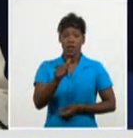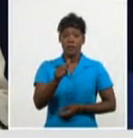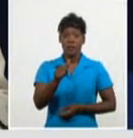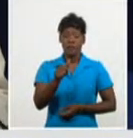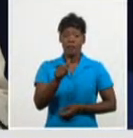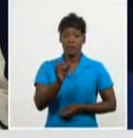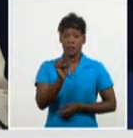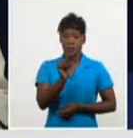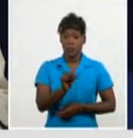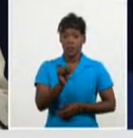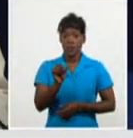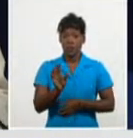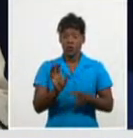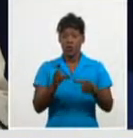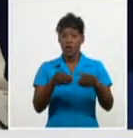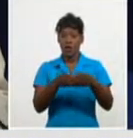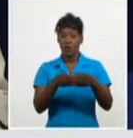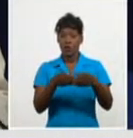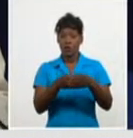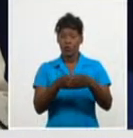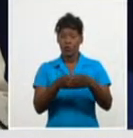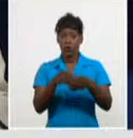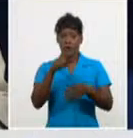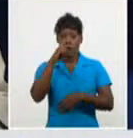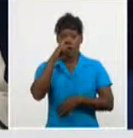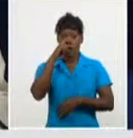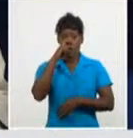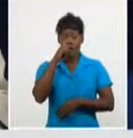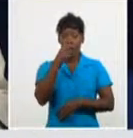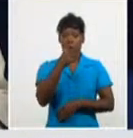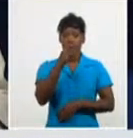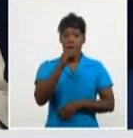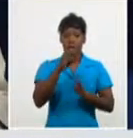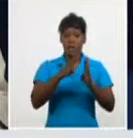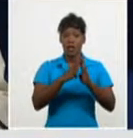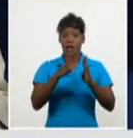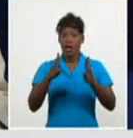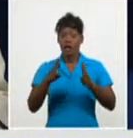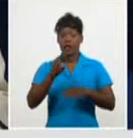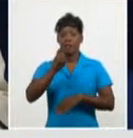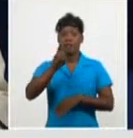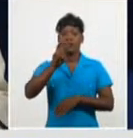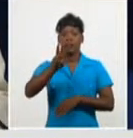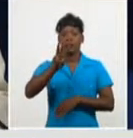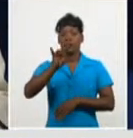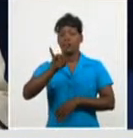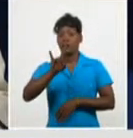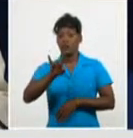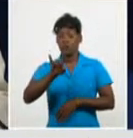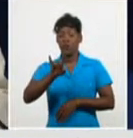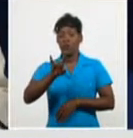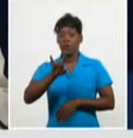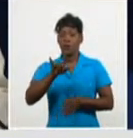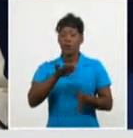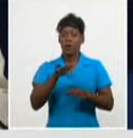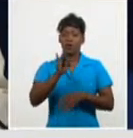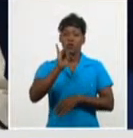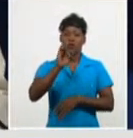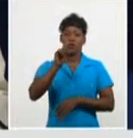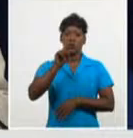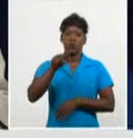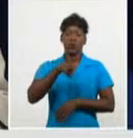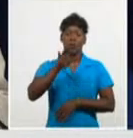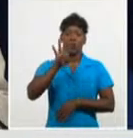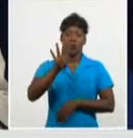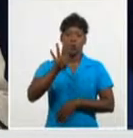10 son del grupo de 20 a 39 años de edad, que es el 71,4%, 2 son